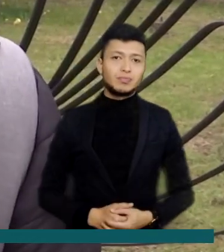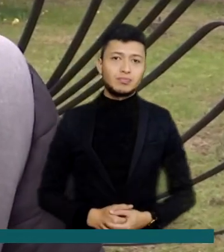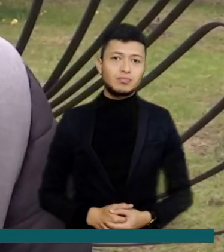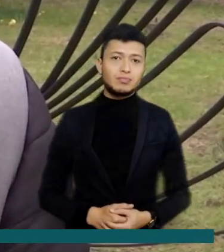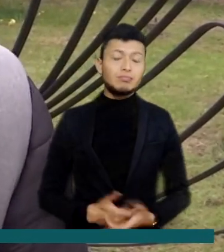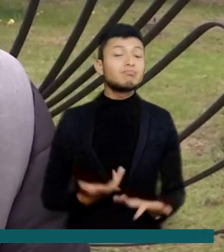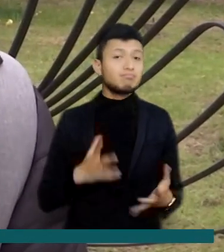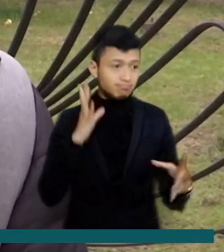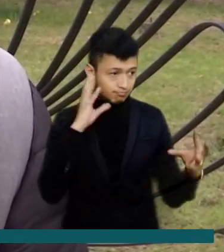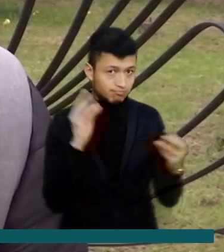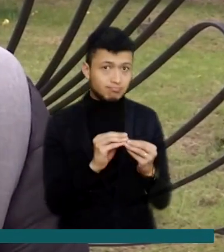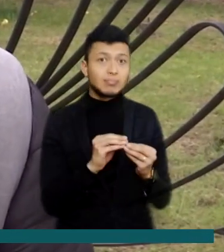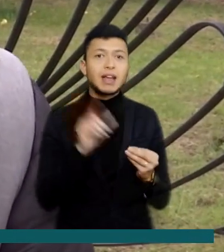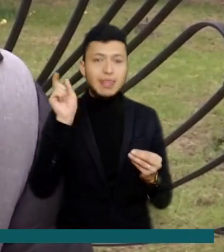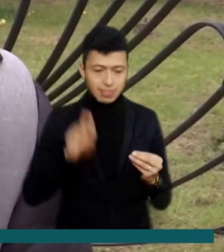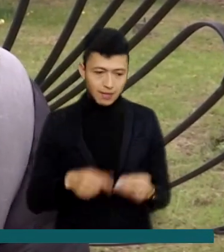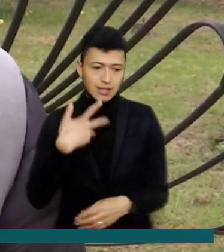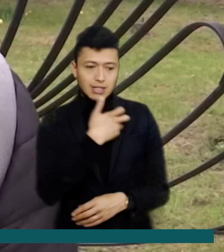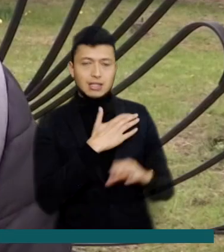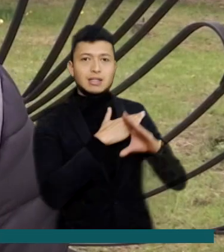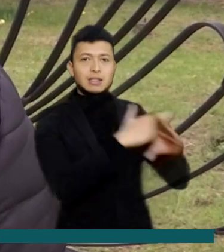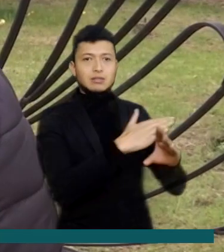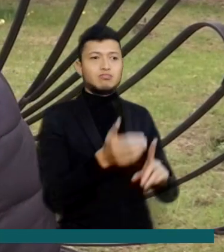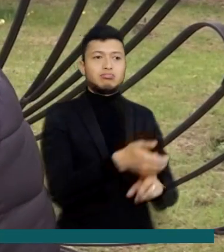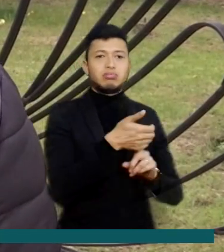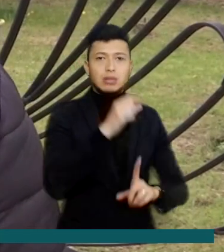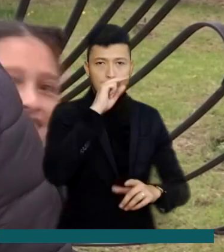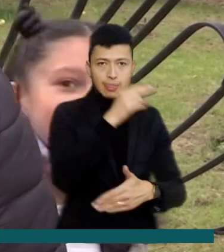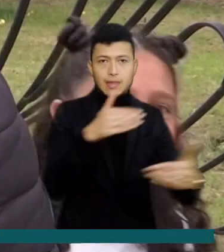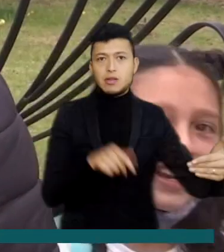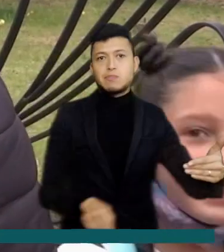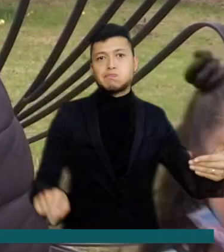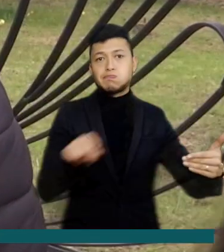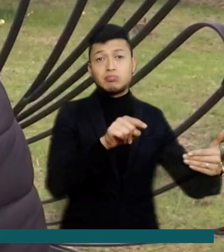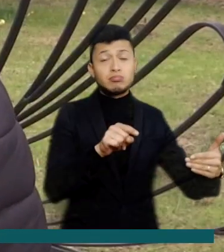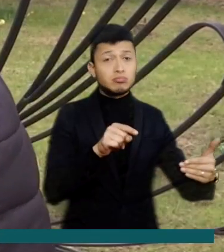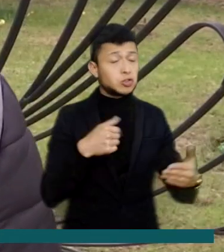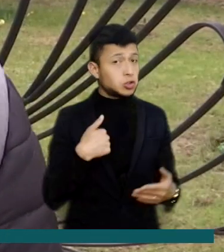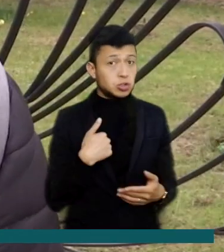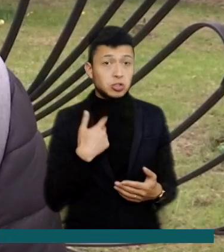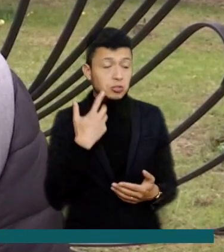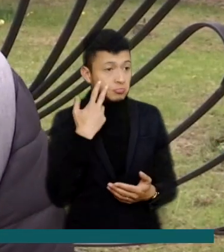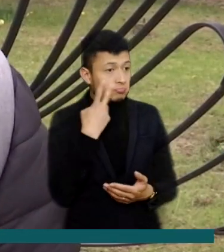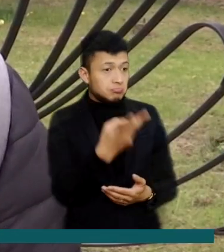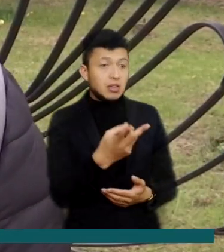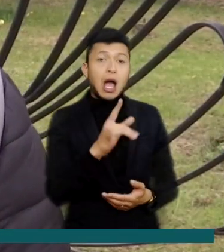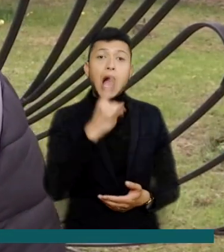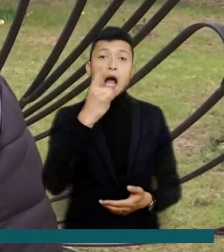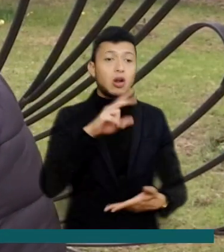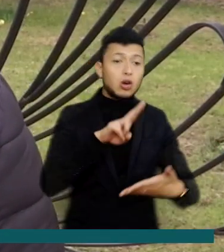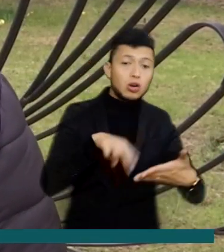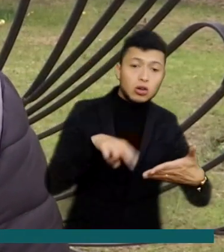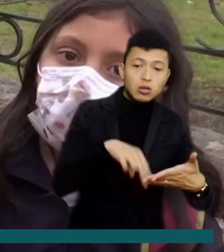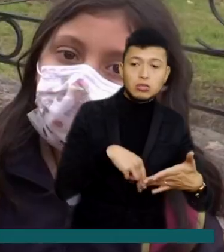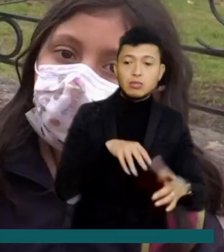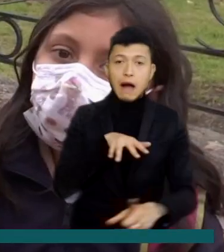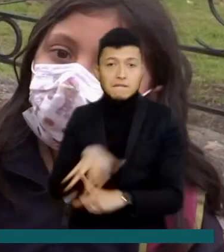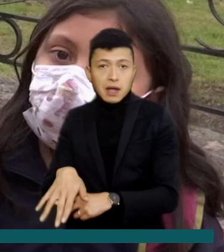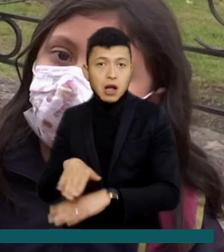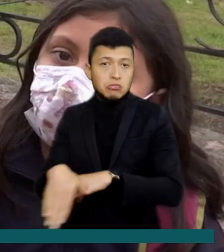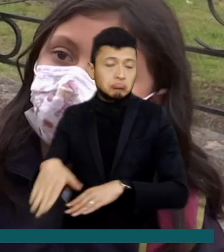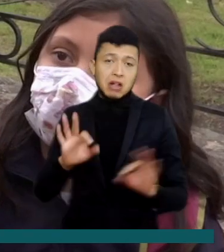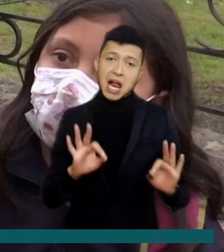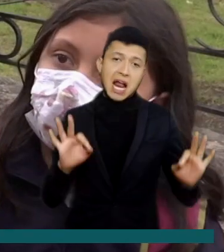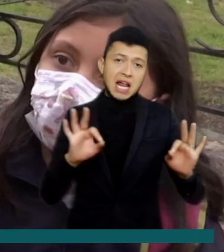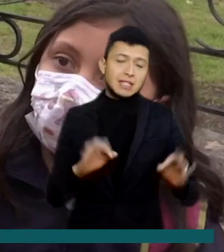deberían vacunarlos, pues igual es una protección para los chiquitines, y pues igual no veo que tenga alguna contraindicación contra la vacuna. Es muy